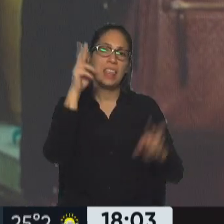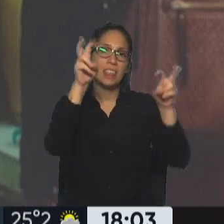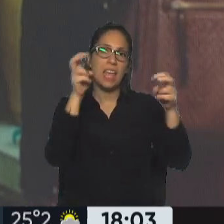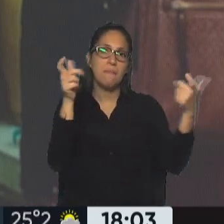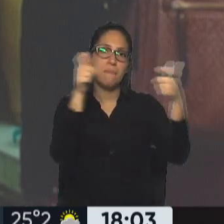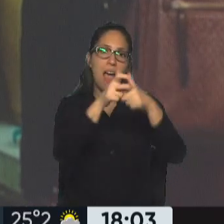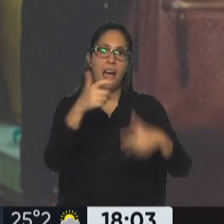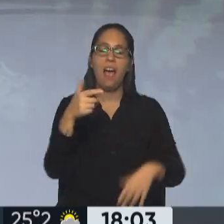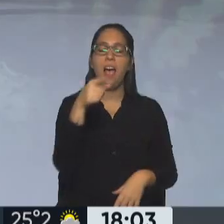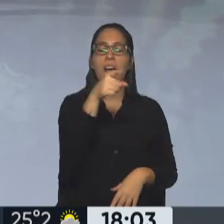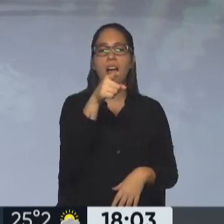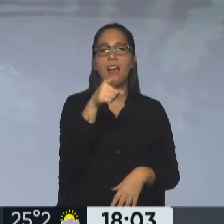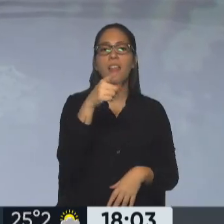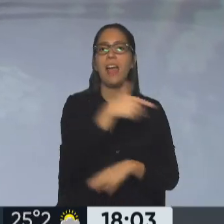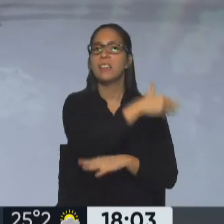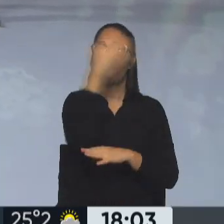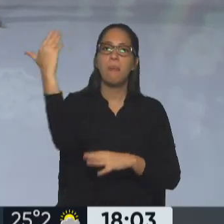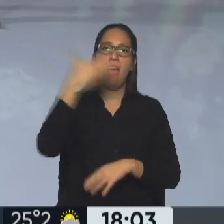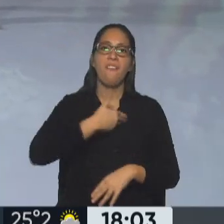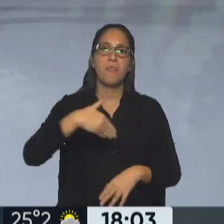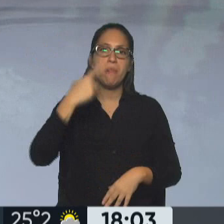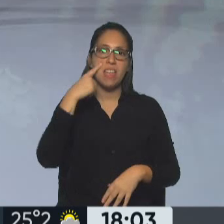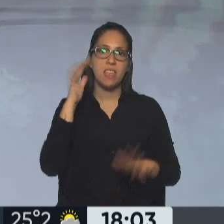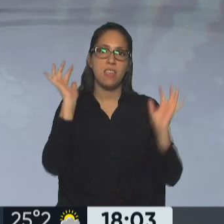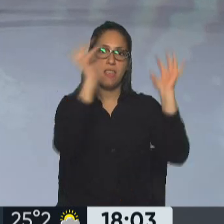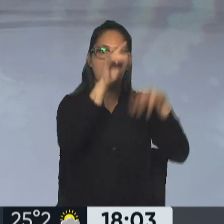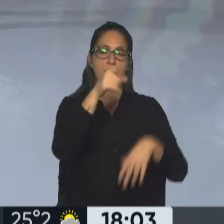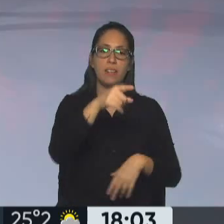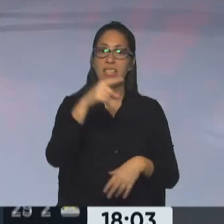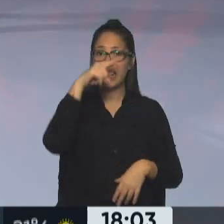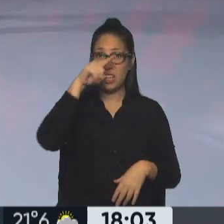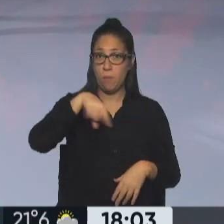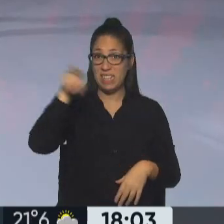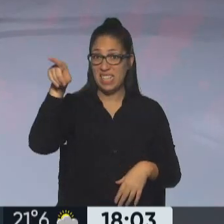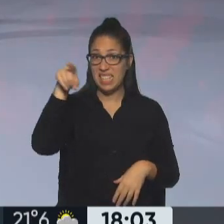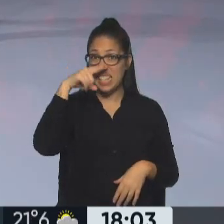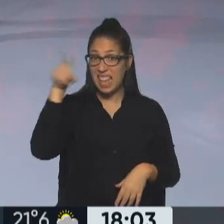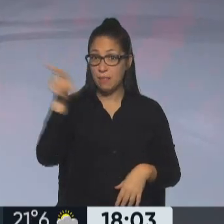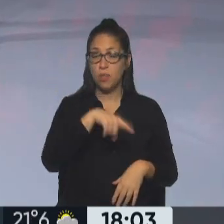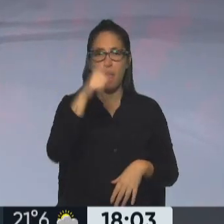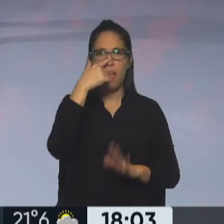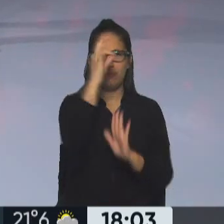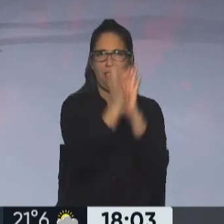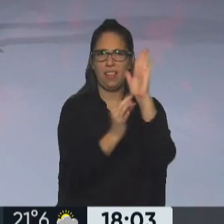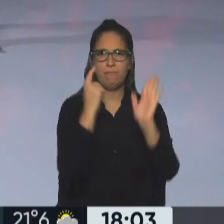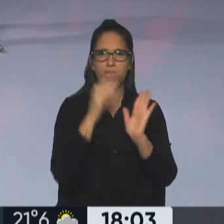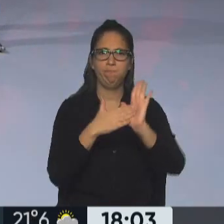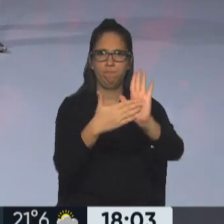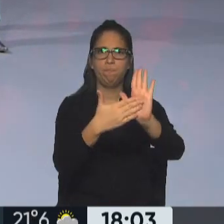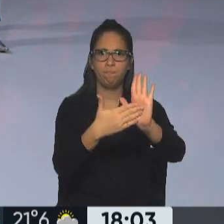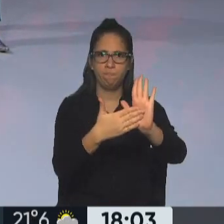estando participando de la Asamblea del Fondo Monetario Internacional. 7,7, pero yo te diría ahora, cuando veamos el detalle, por ahí lo